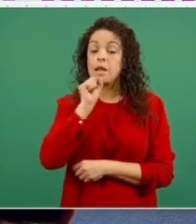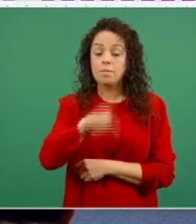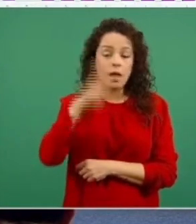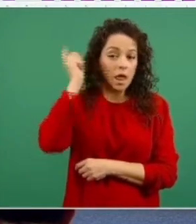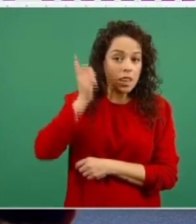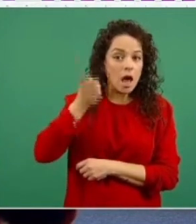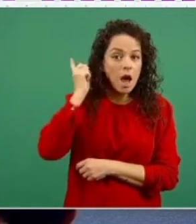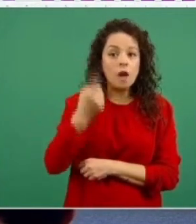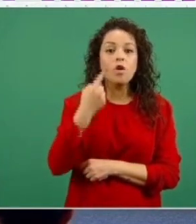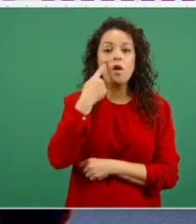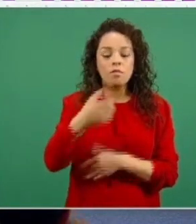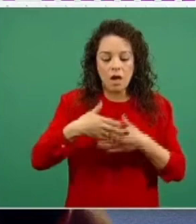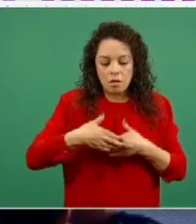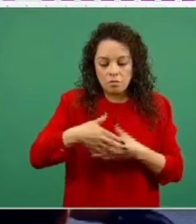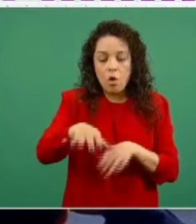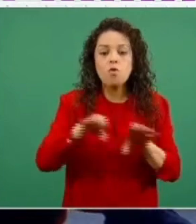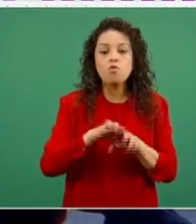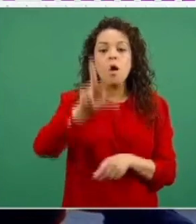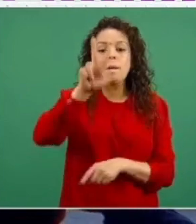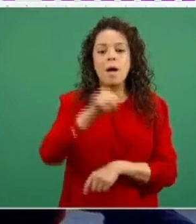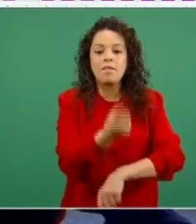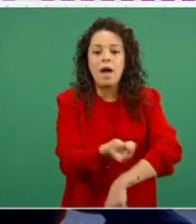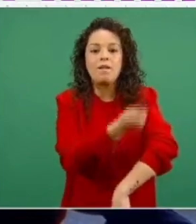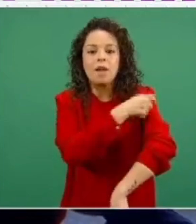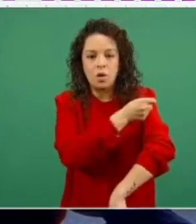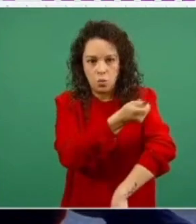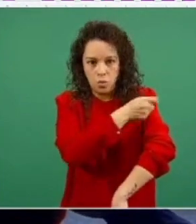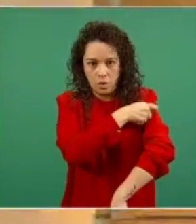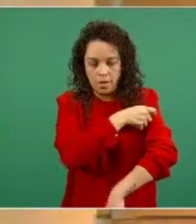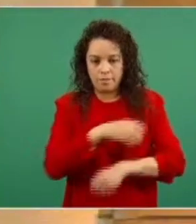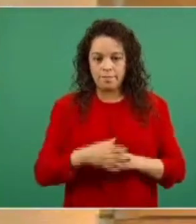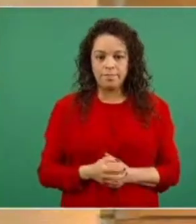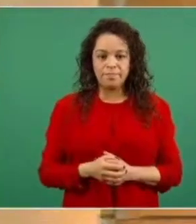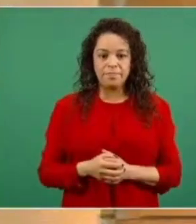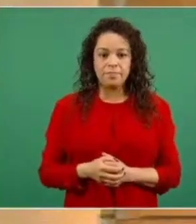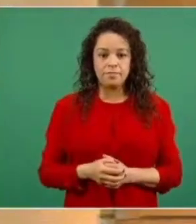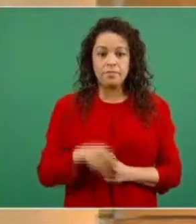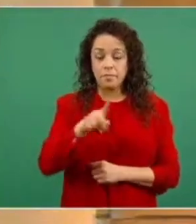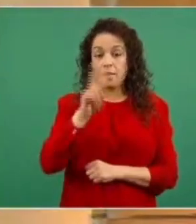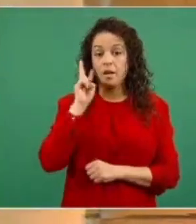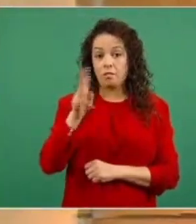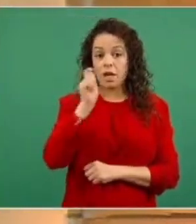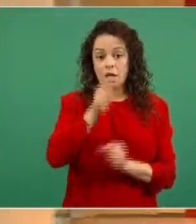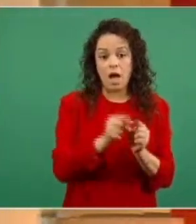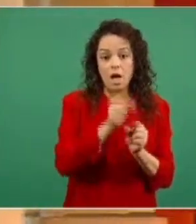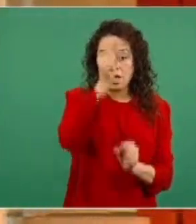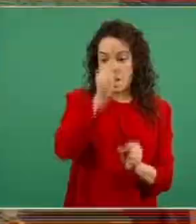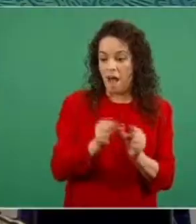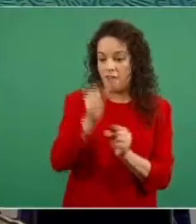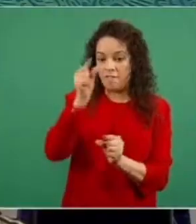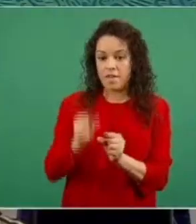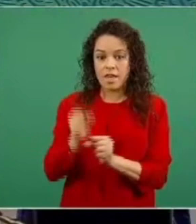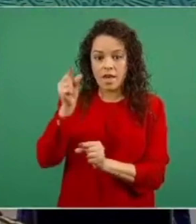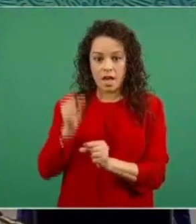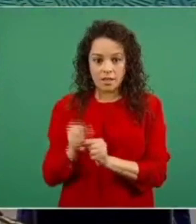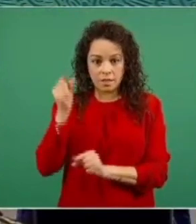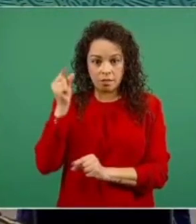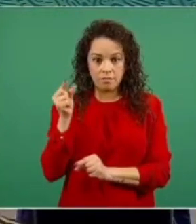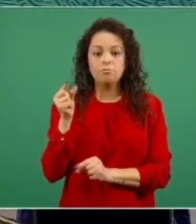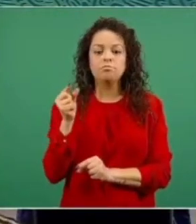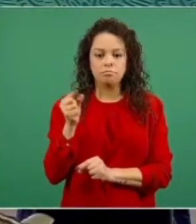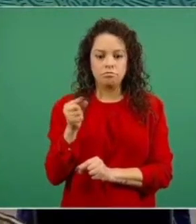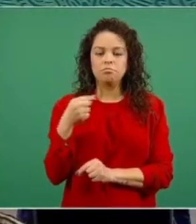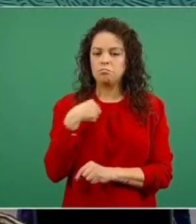el avance de vacunación. Y el avance de vacunación, estas como son gráficas nuevas que estamos presentando que se inició, pues la